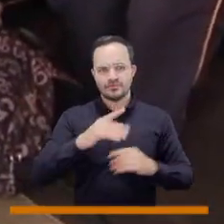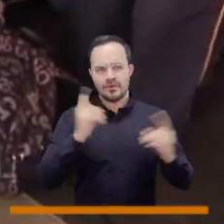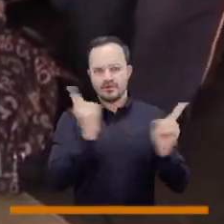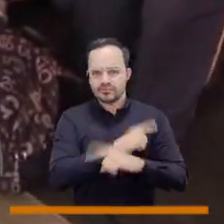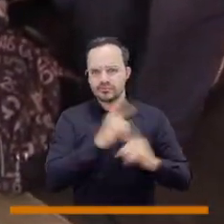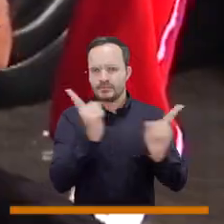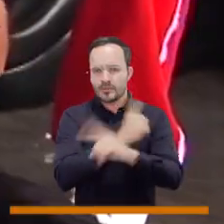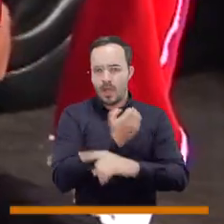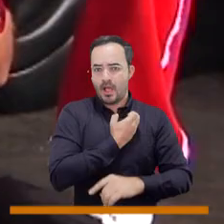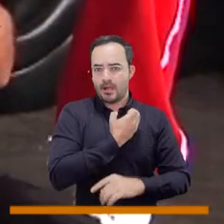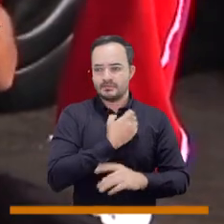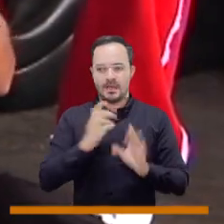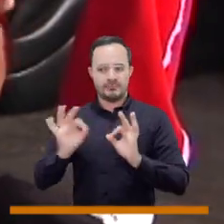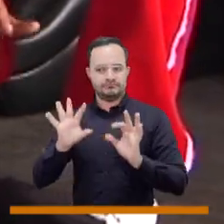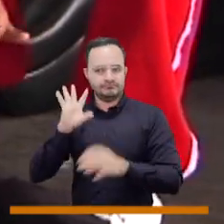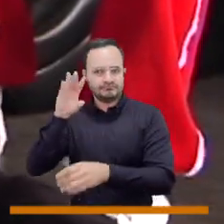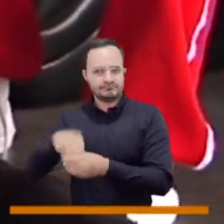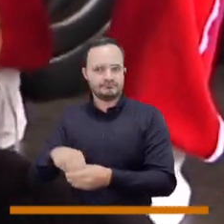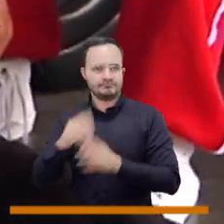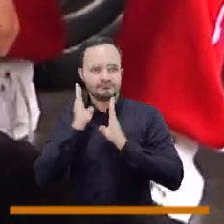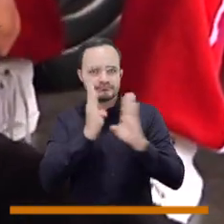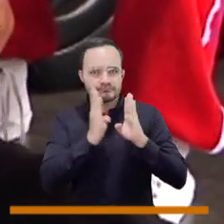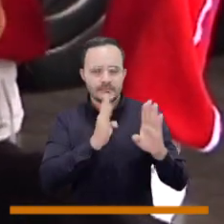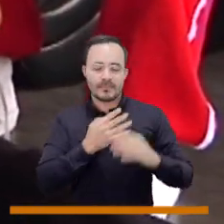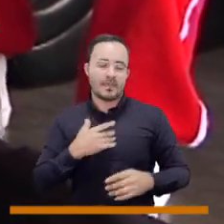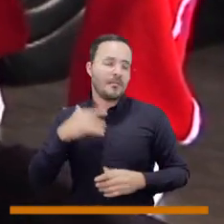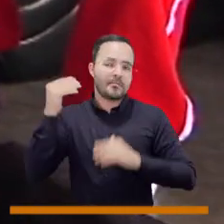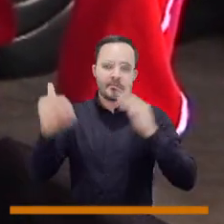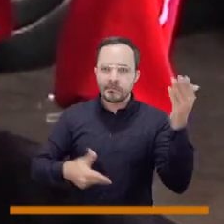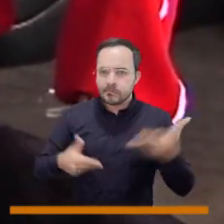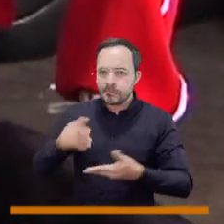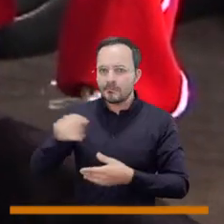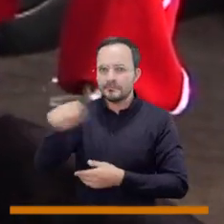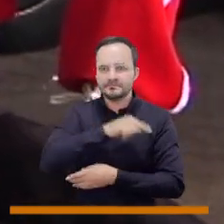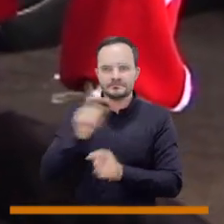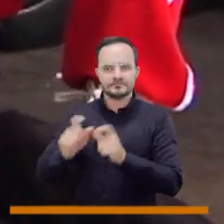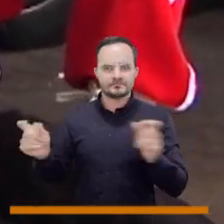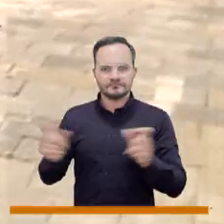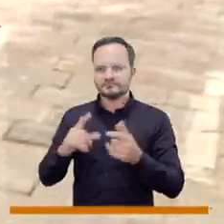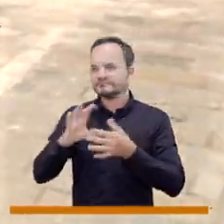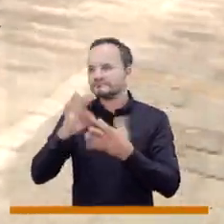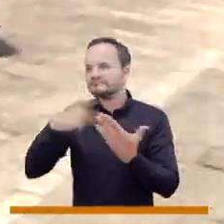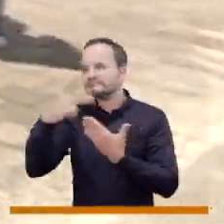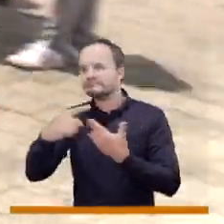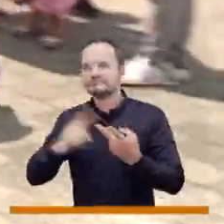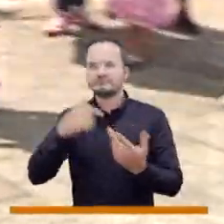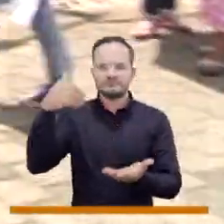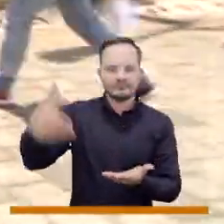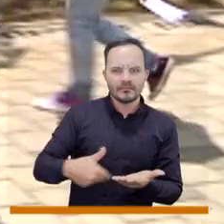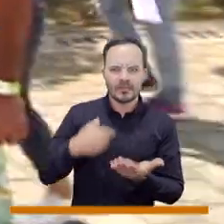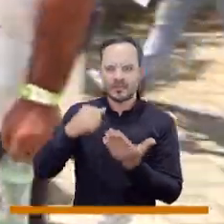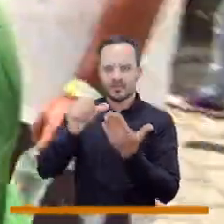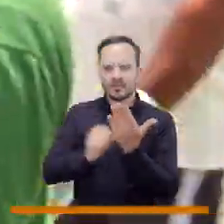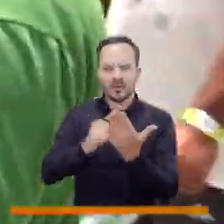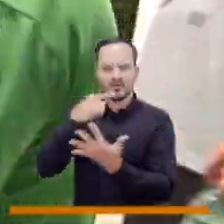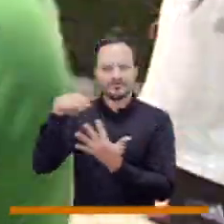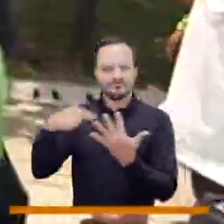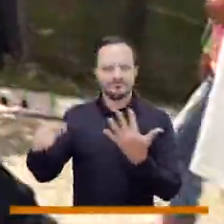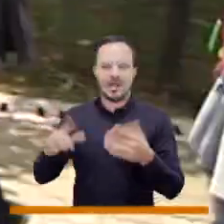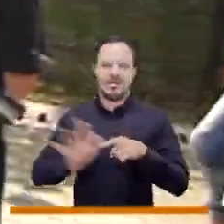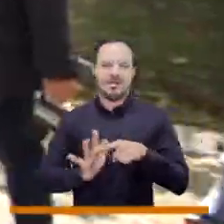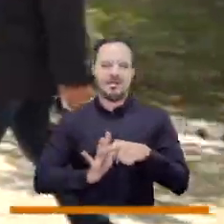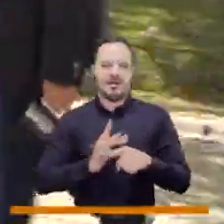alcaldes, donde toda la población pueda llegar, traer sus proyectos, sus programas, y que sea ejecutado durante